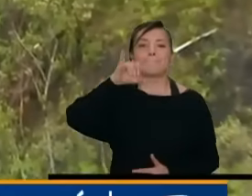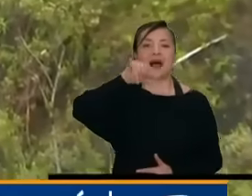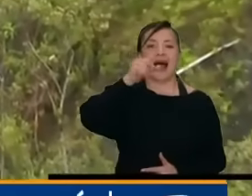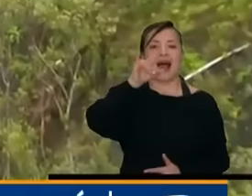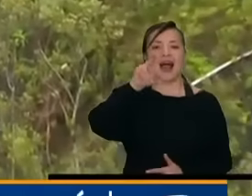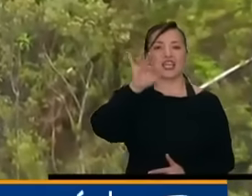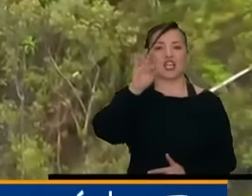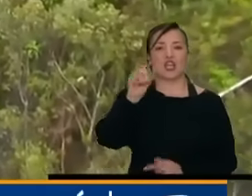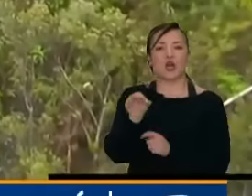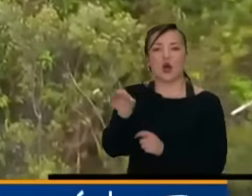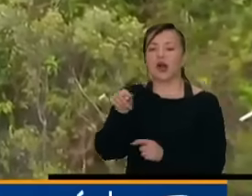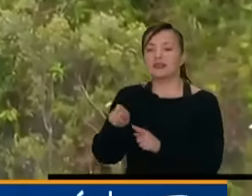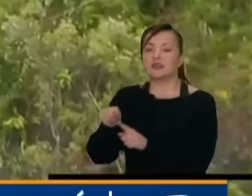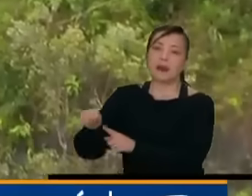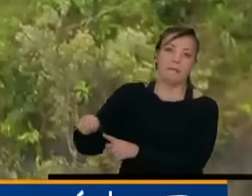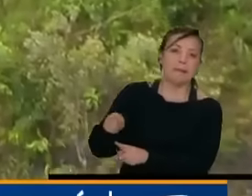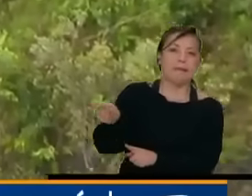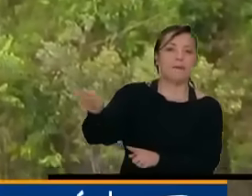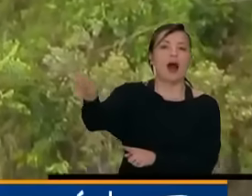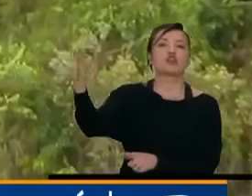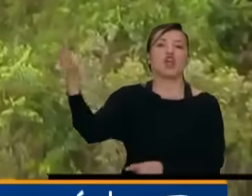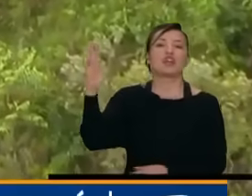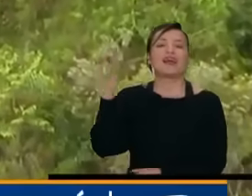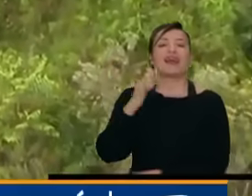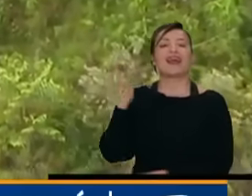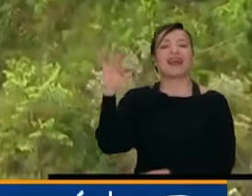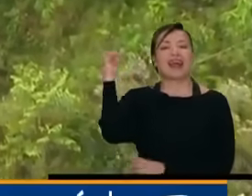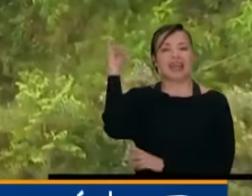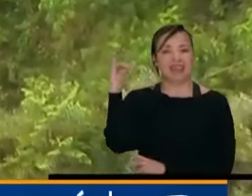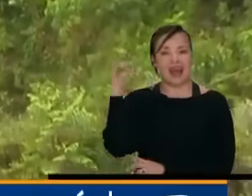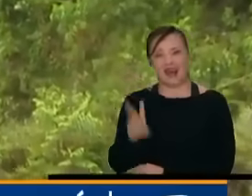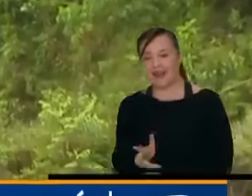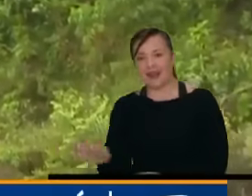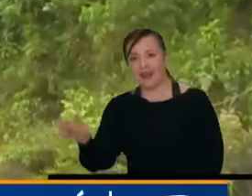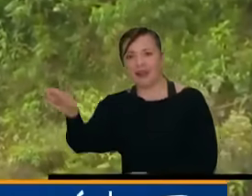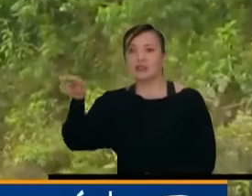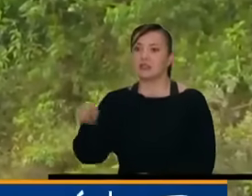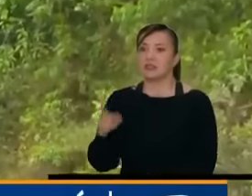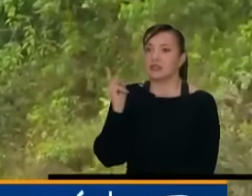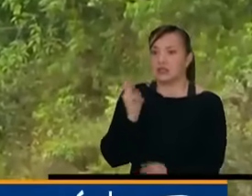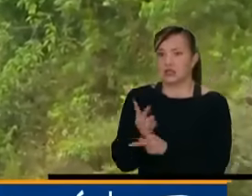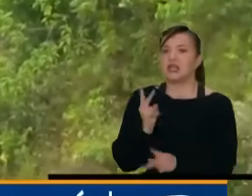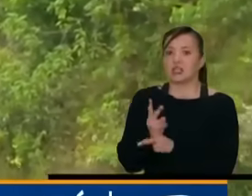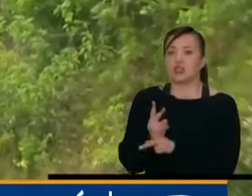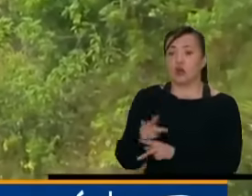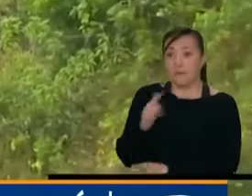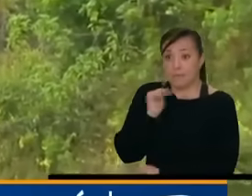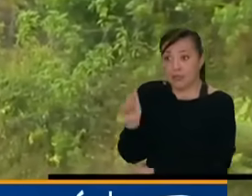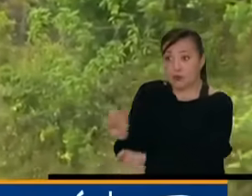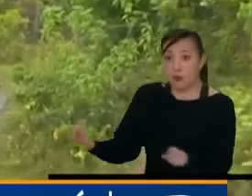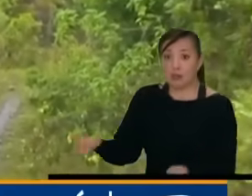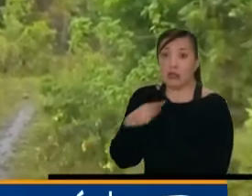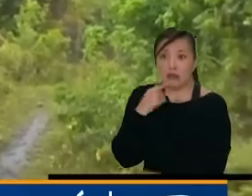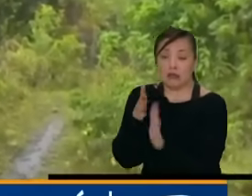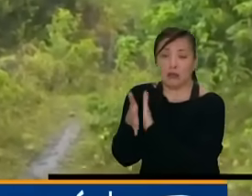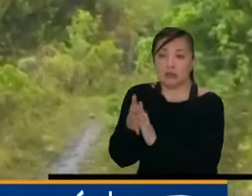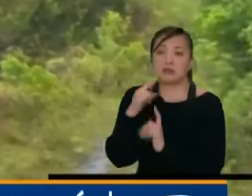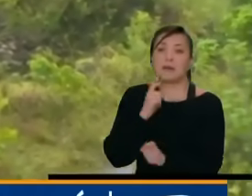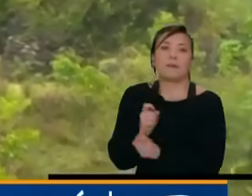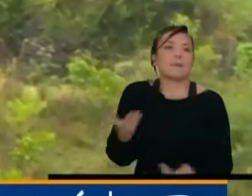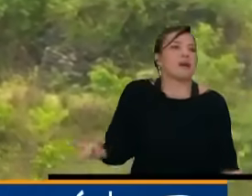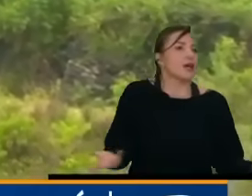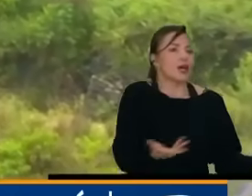llegar al departamento de Casanare lo puedan hacer. Es un riesgo latente, han dicho ellos mismos, pero saben que es la única posibilidad para